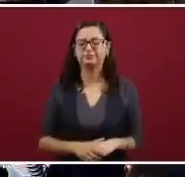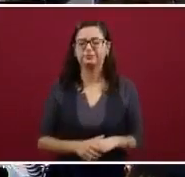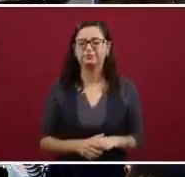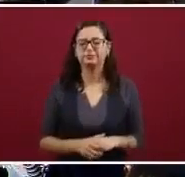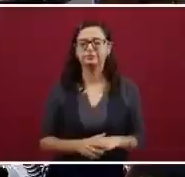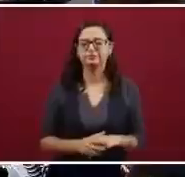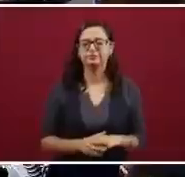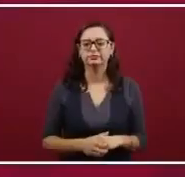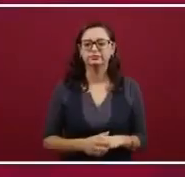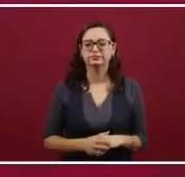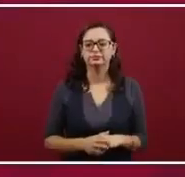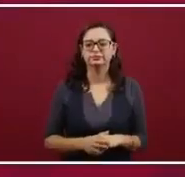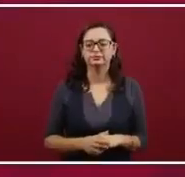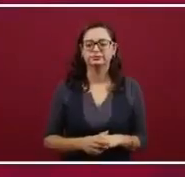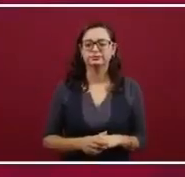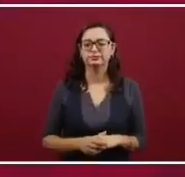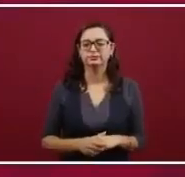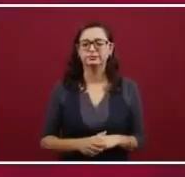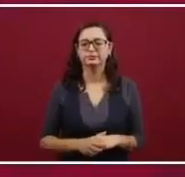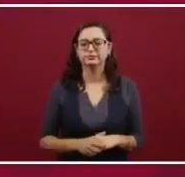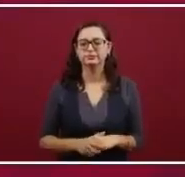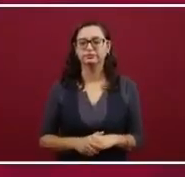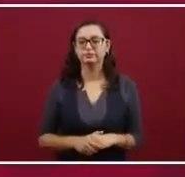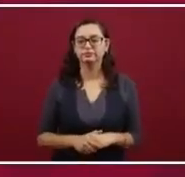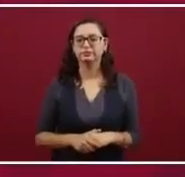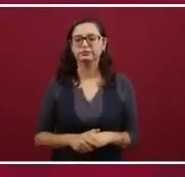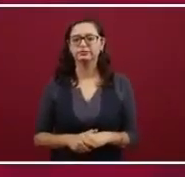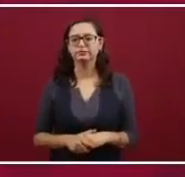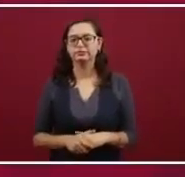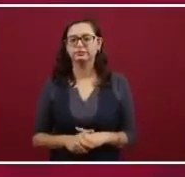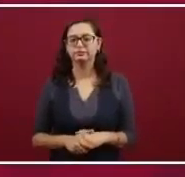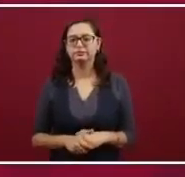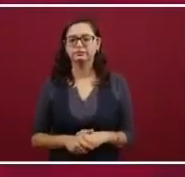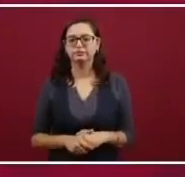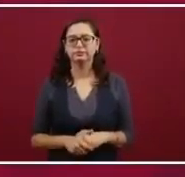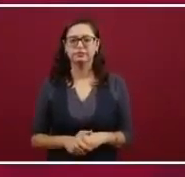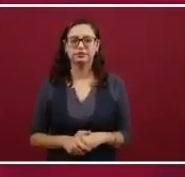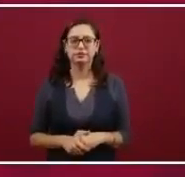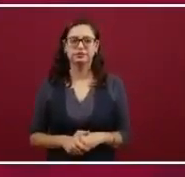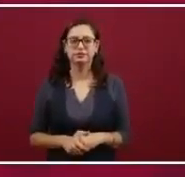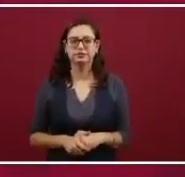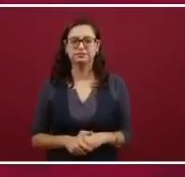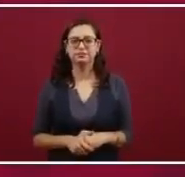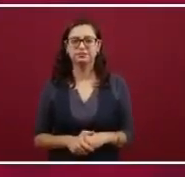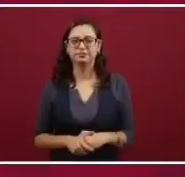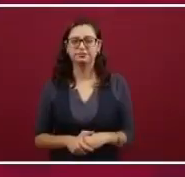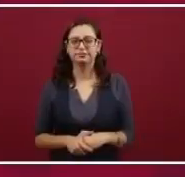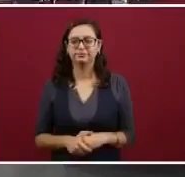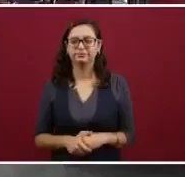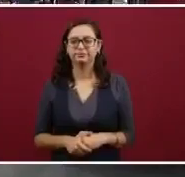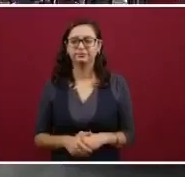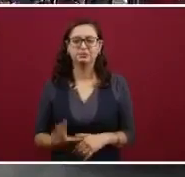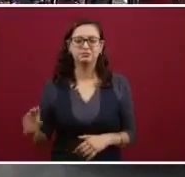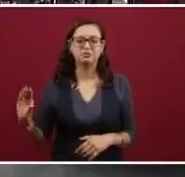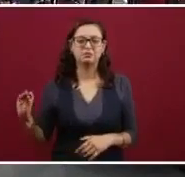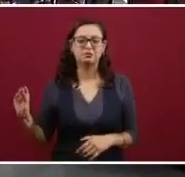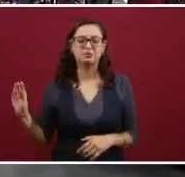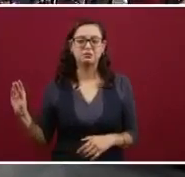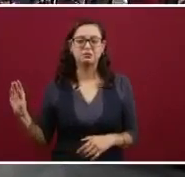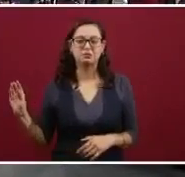El boxeador se quiere reunir. Presidente, el presidente ministro de la Corte está advirtiendo que se infiltró en el Poder Judicial el crimen